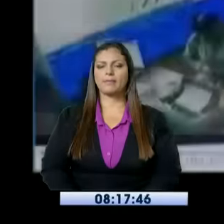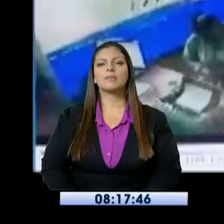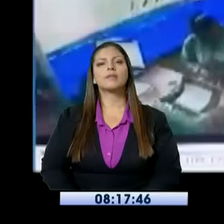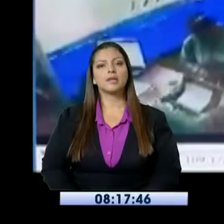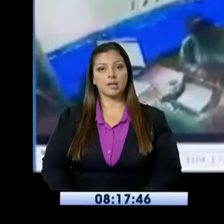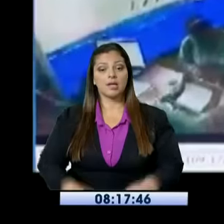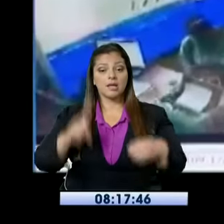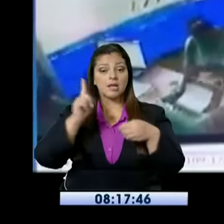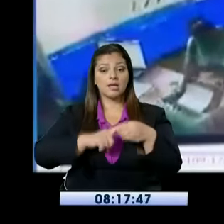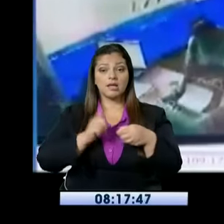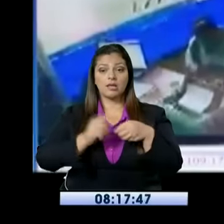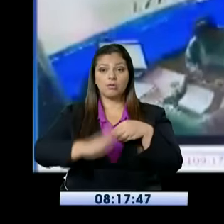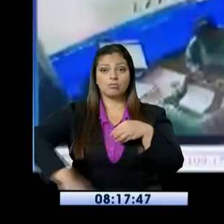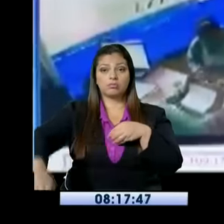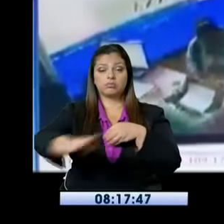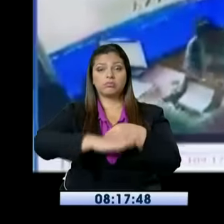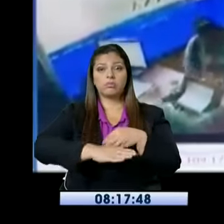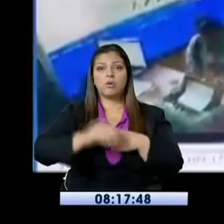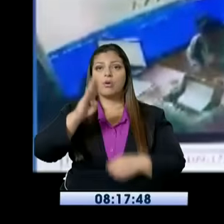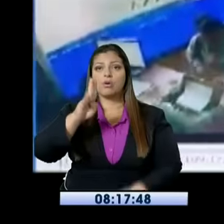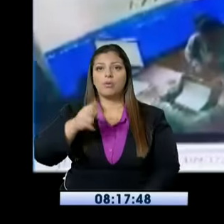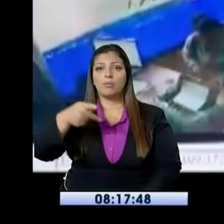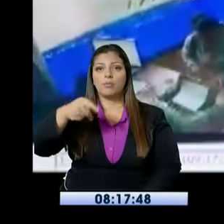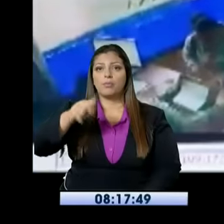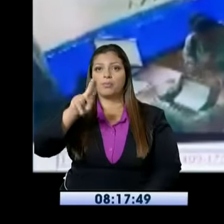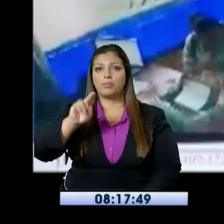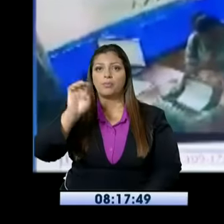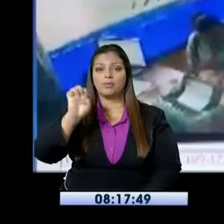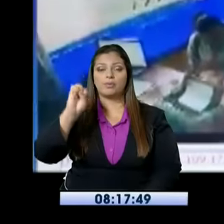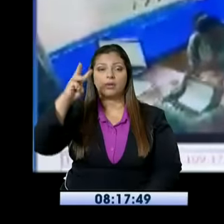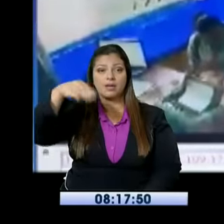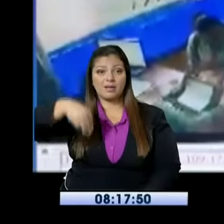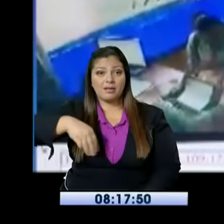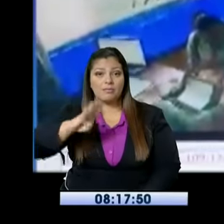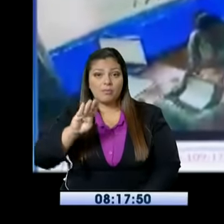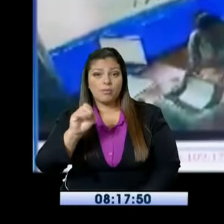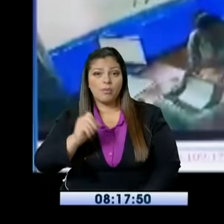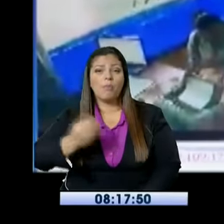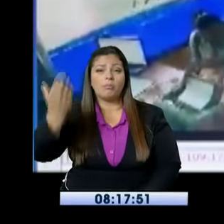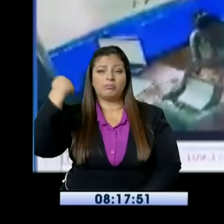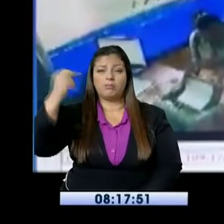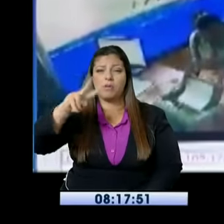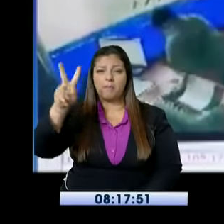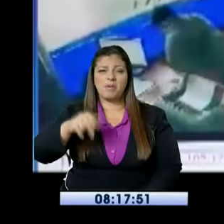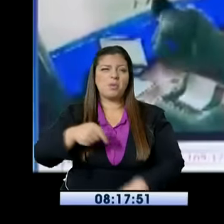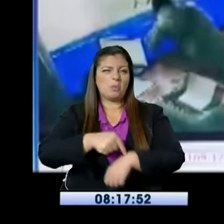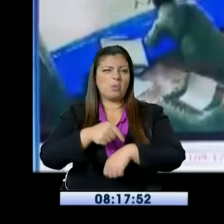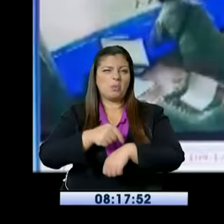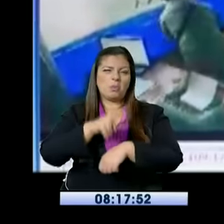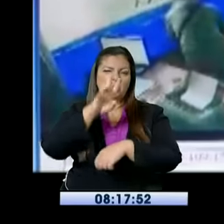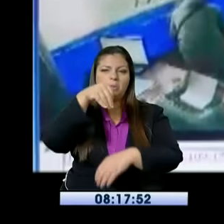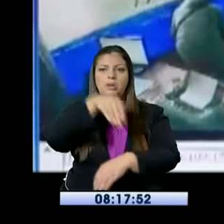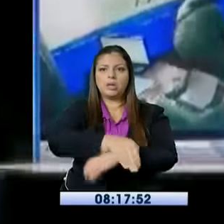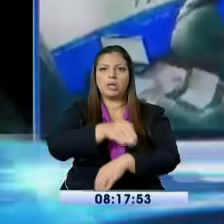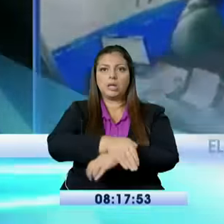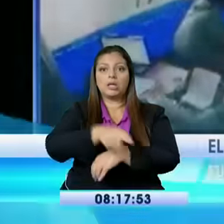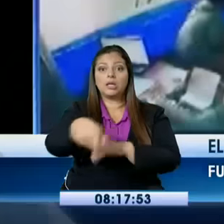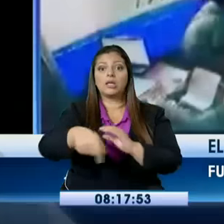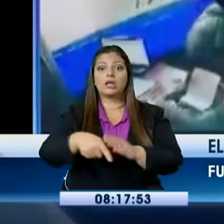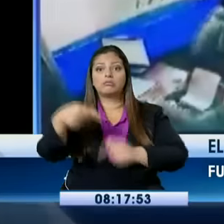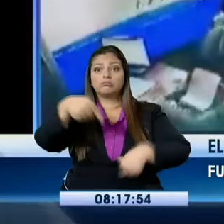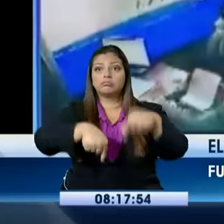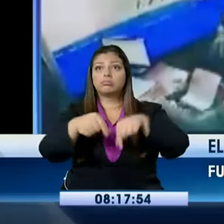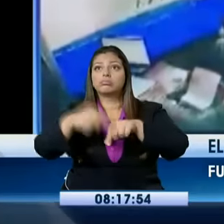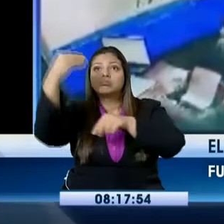El asalto se perpetró el pasado viernes en horas de la tarde. Una de las cámaras de la cooperativa de ahorro y crédito registró los 2 minutos de terror